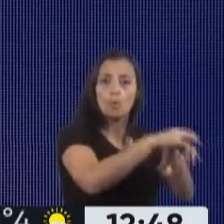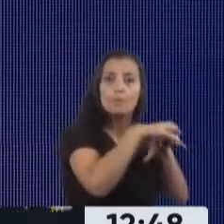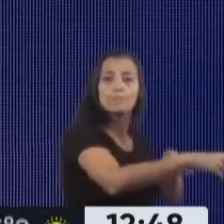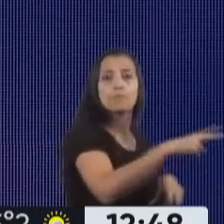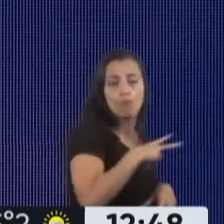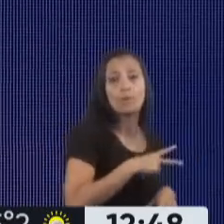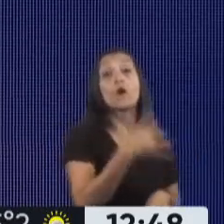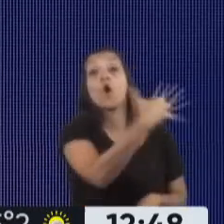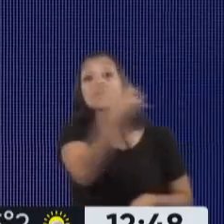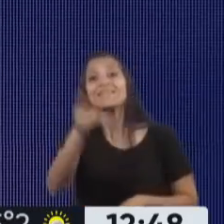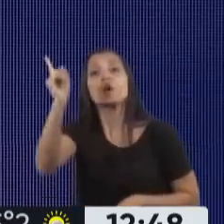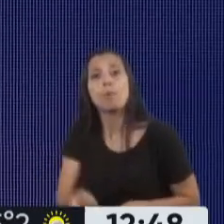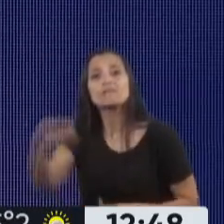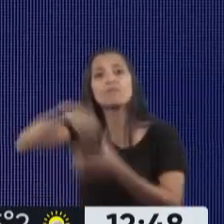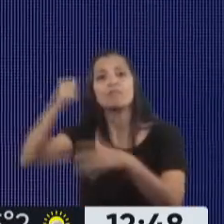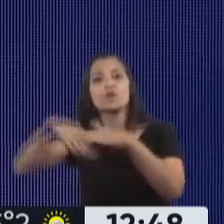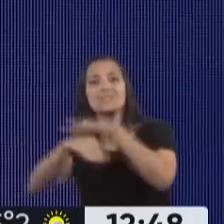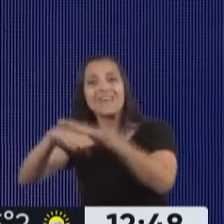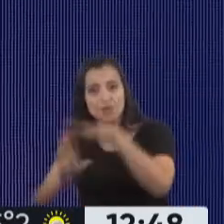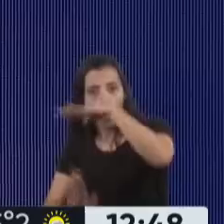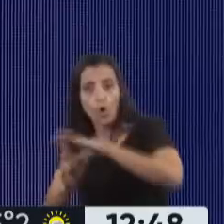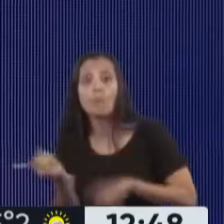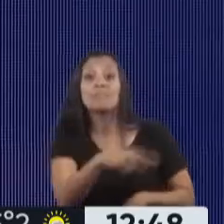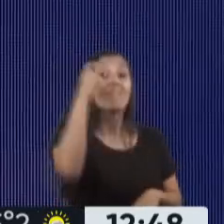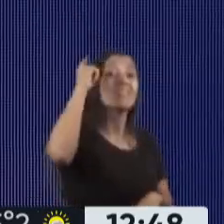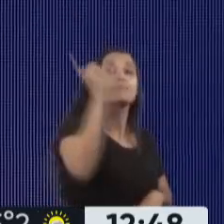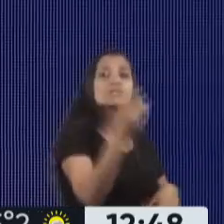el Tesoro y 10 en el Banco Central.